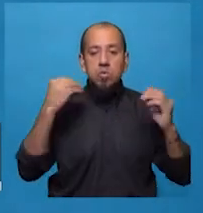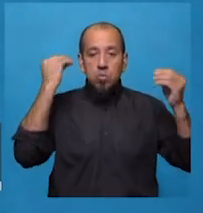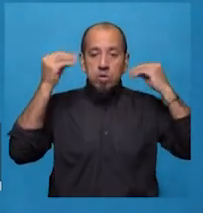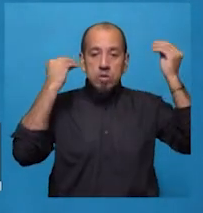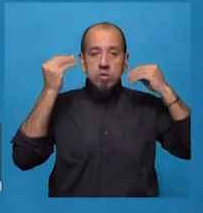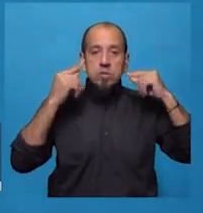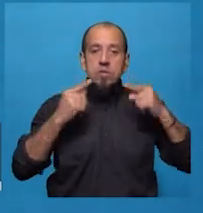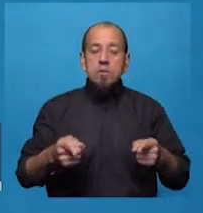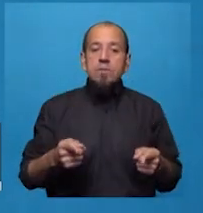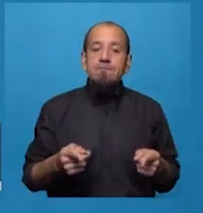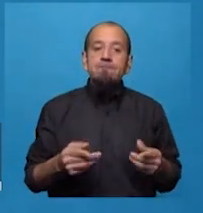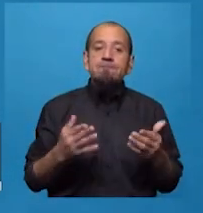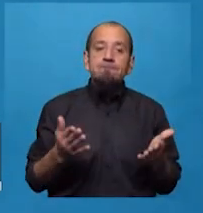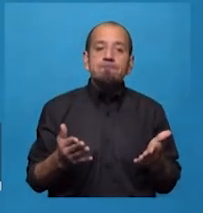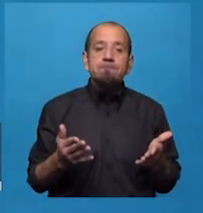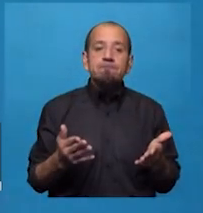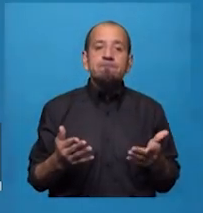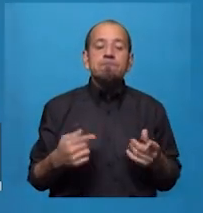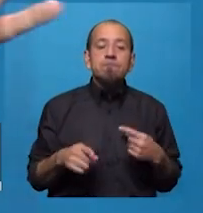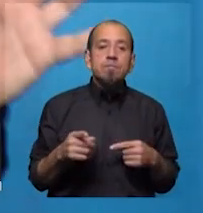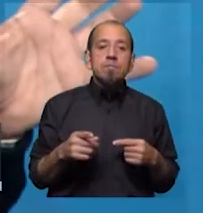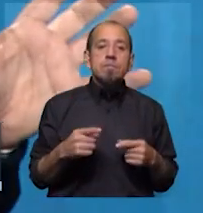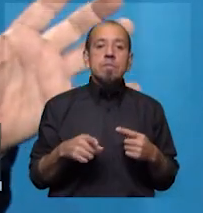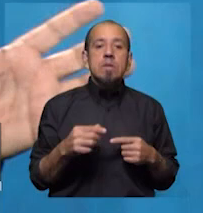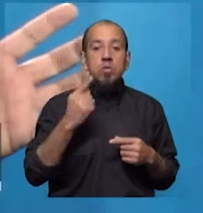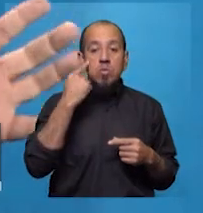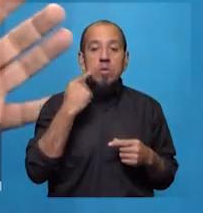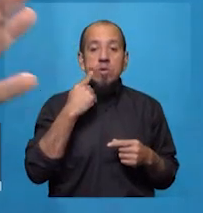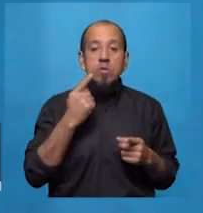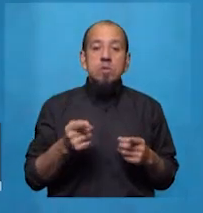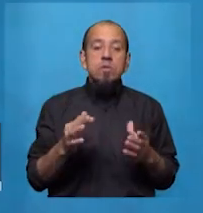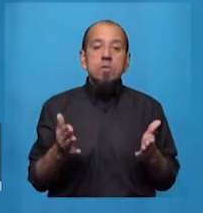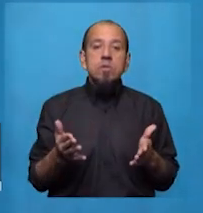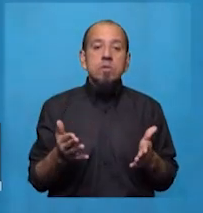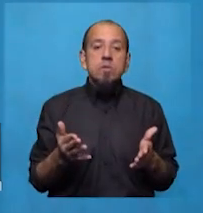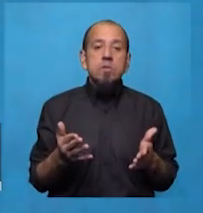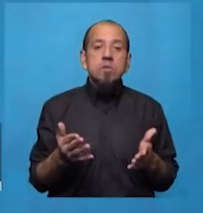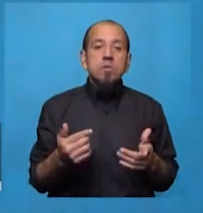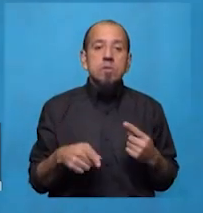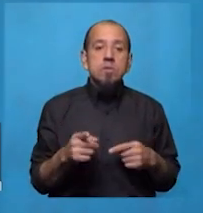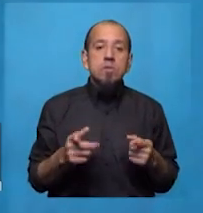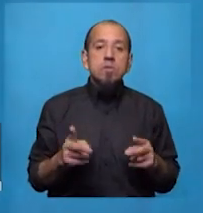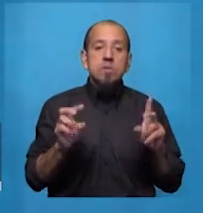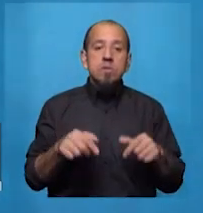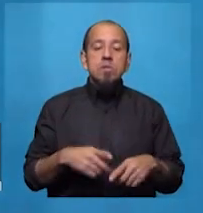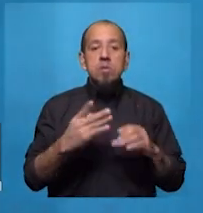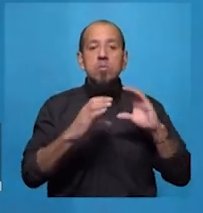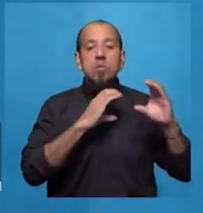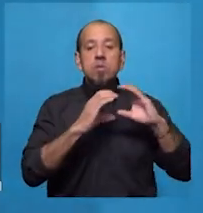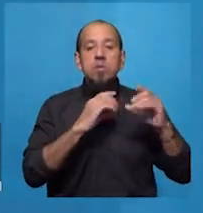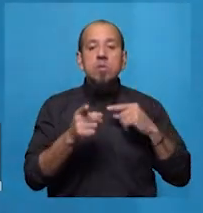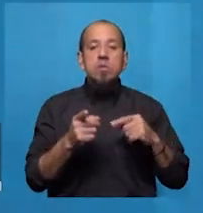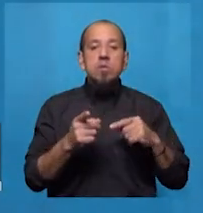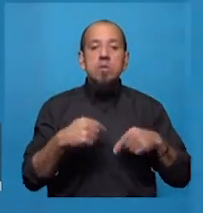y esconder eso o minimizar eso diciendo los números nos dan bien es un error garrafal del punto de vista comunicacional y